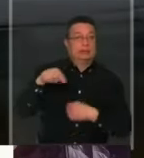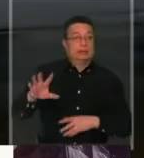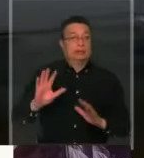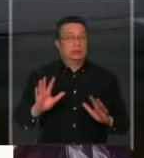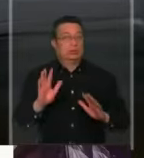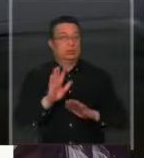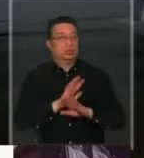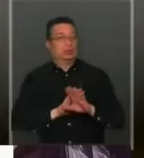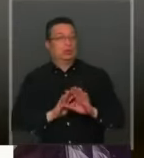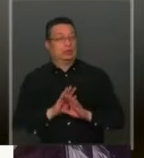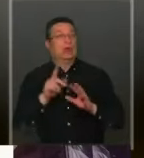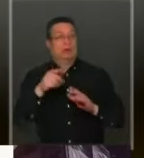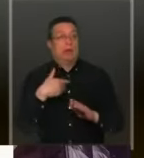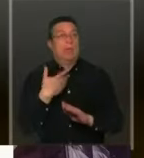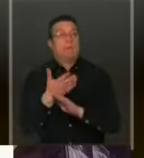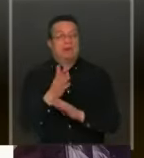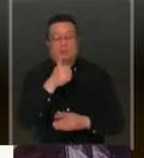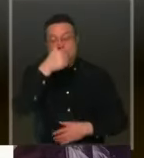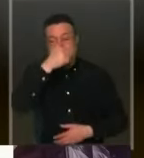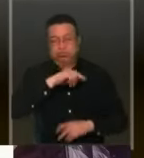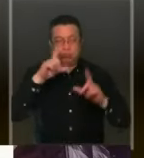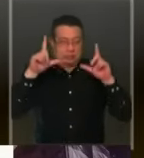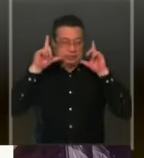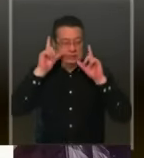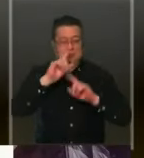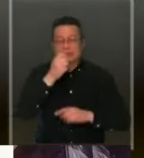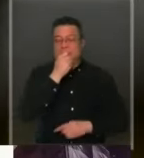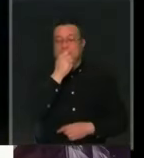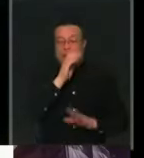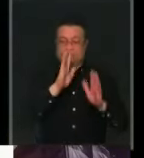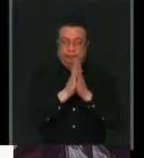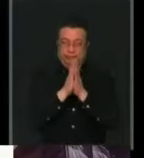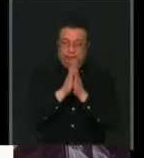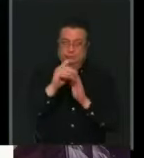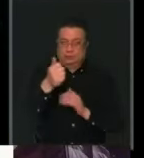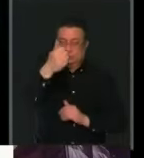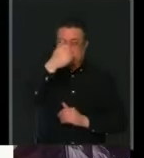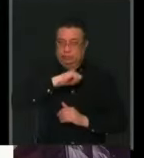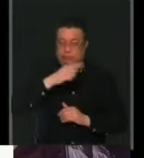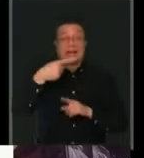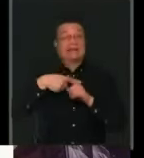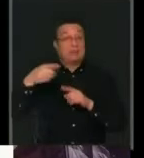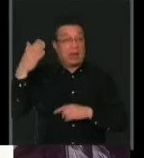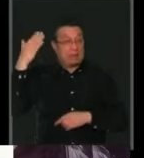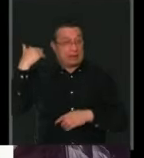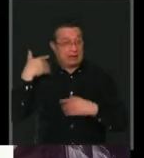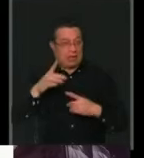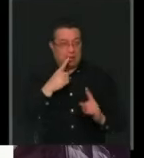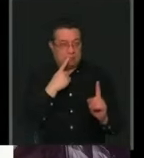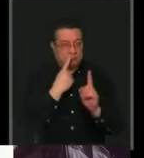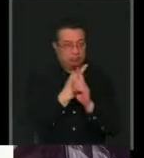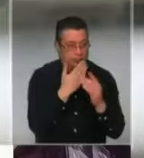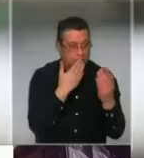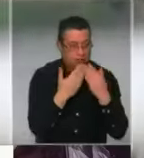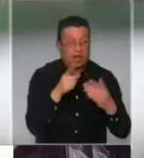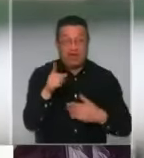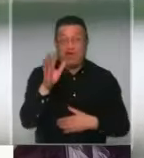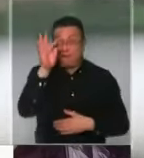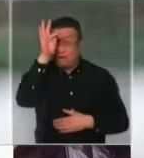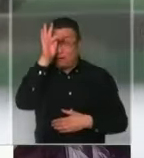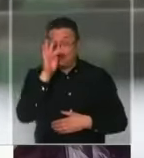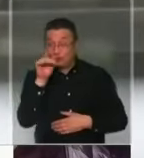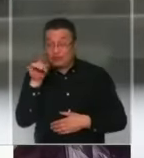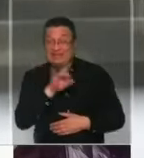Fuentes. Por eso piden reserva de identidad en esta entrevista que realizamos la semana pasada. Afirman que el funcionario de Chile